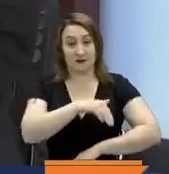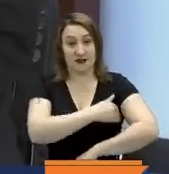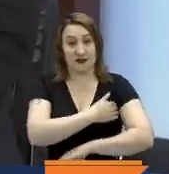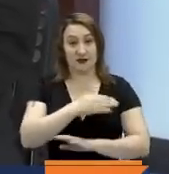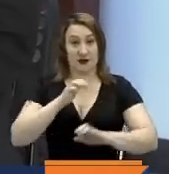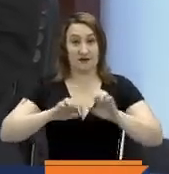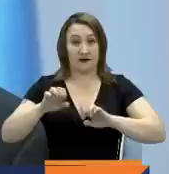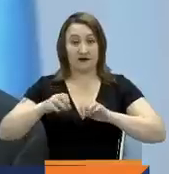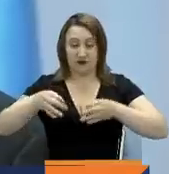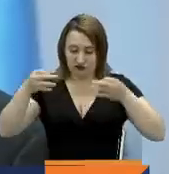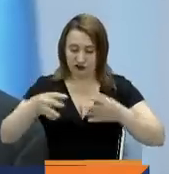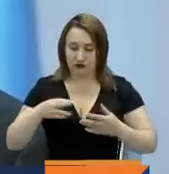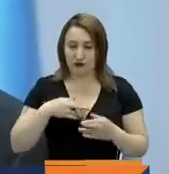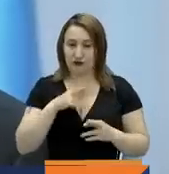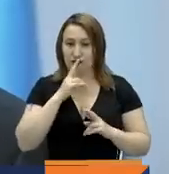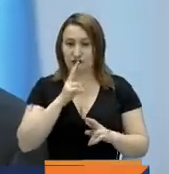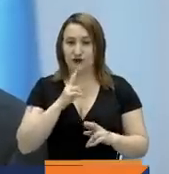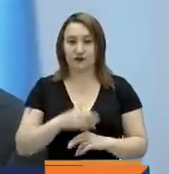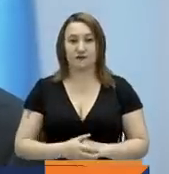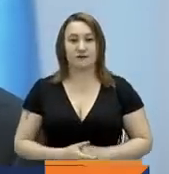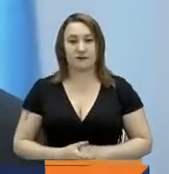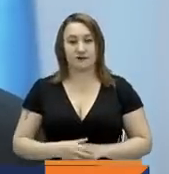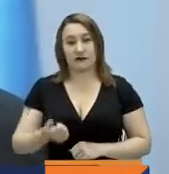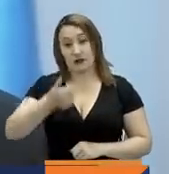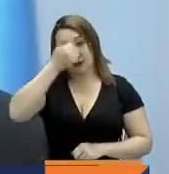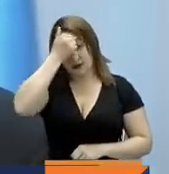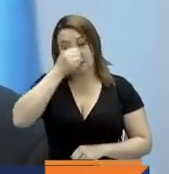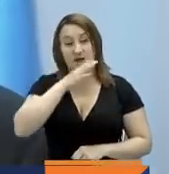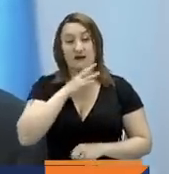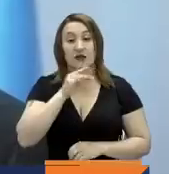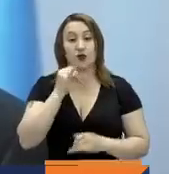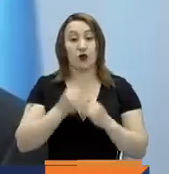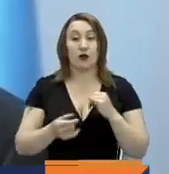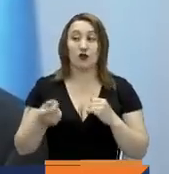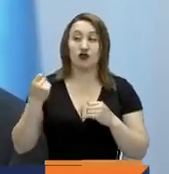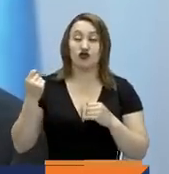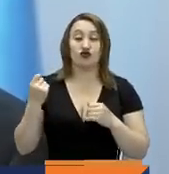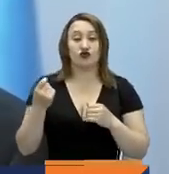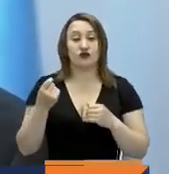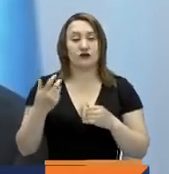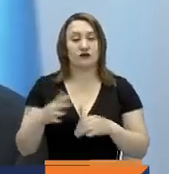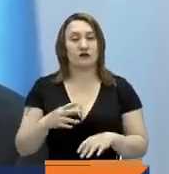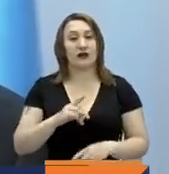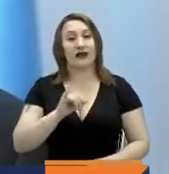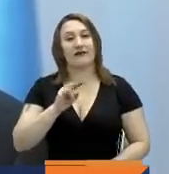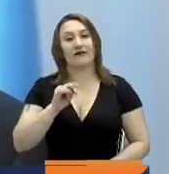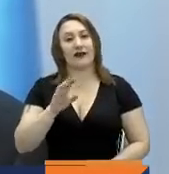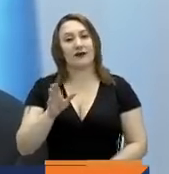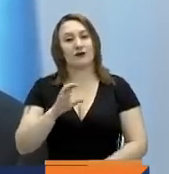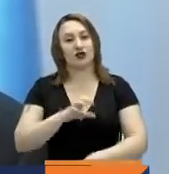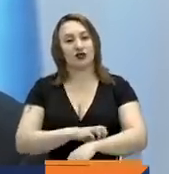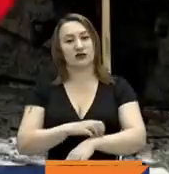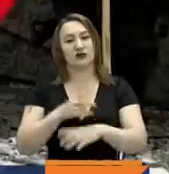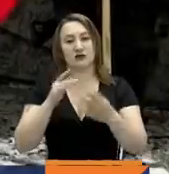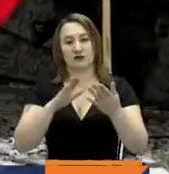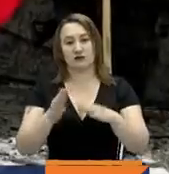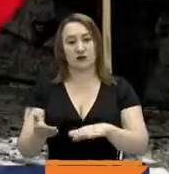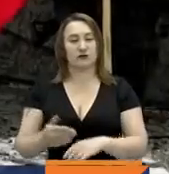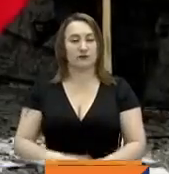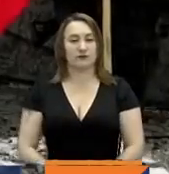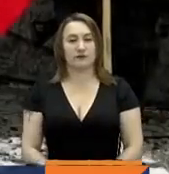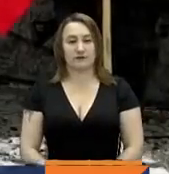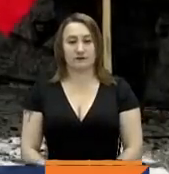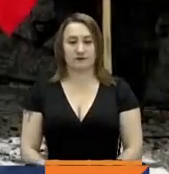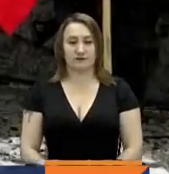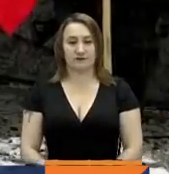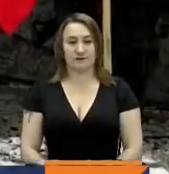ratificó ese resultado que sus principales cabecillas especialmente el último una gran cabecilla a la ciudad mordisco fue neutralizado en una operación militar Aunque